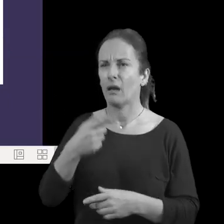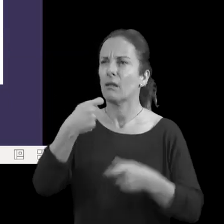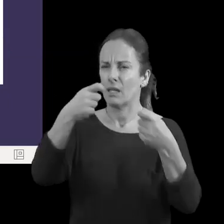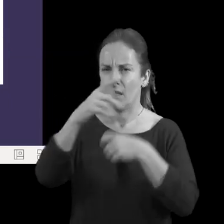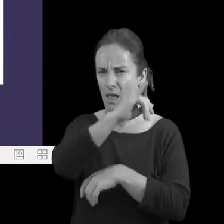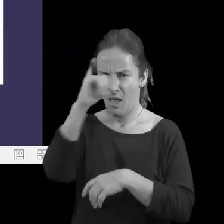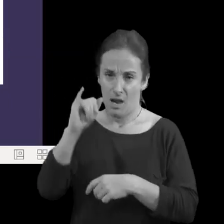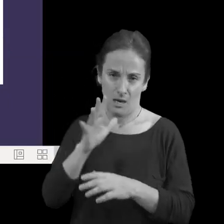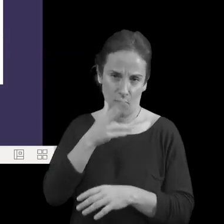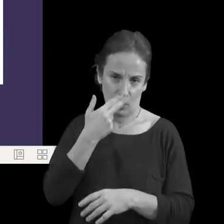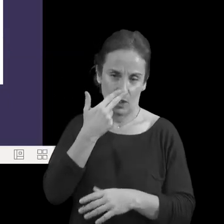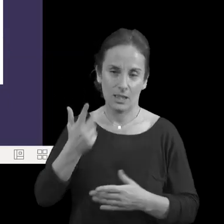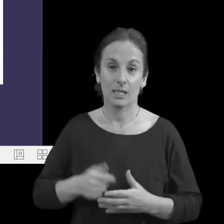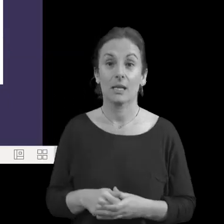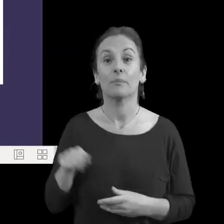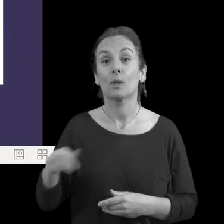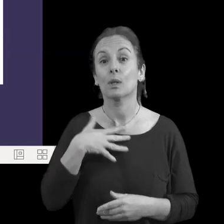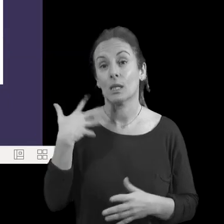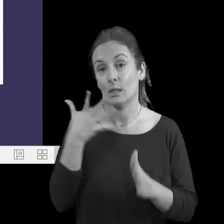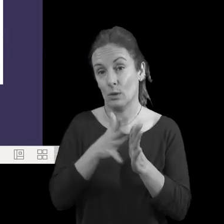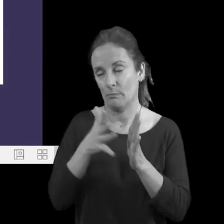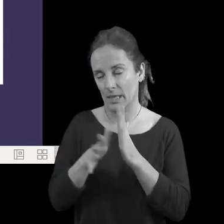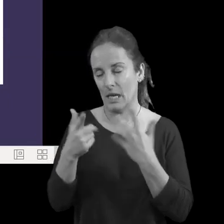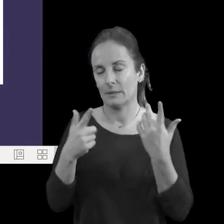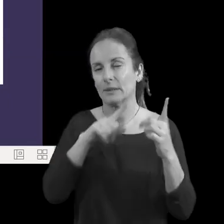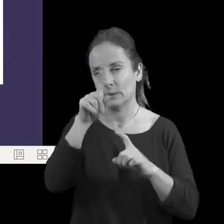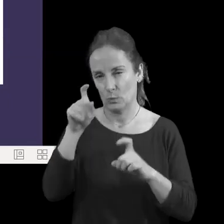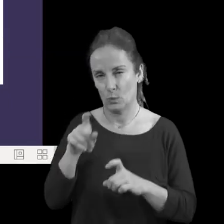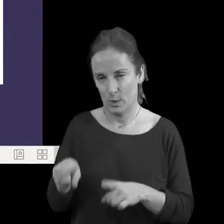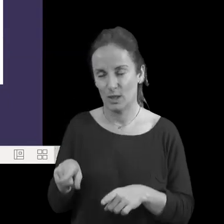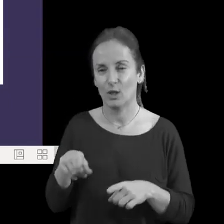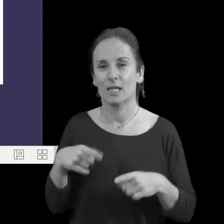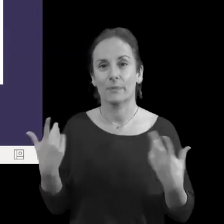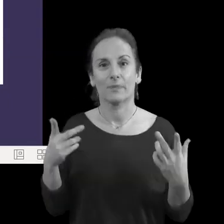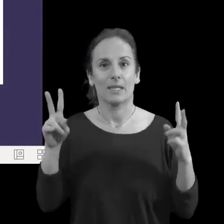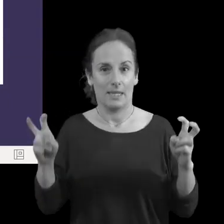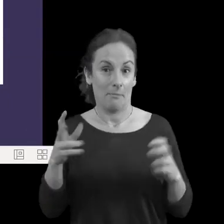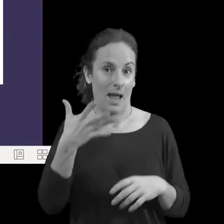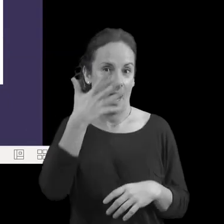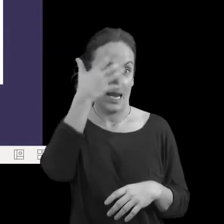de las cuestiones que creo que también son importantes para reflexionar, ¿no? A vueltas con la invisibilidad, ¿no?